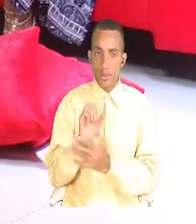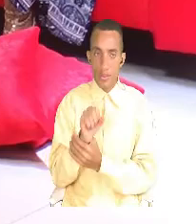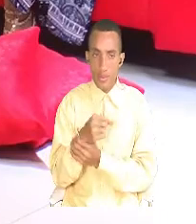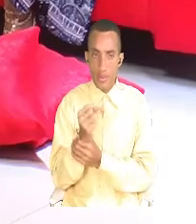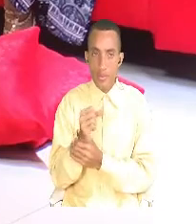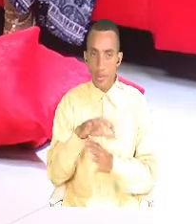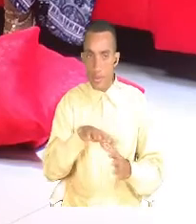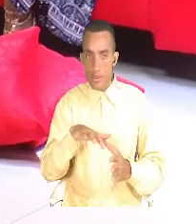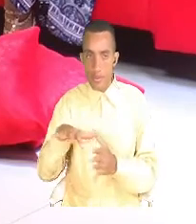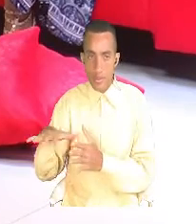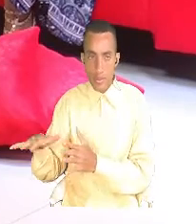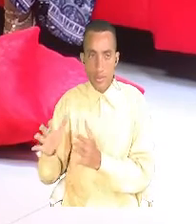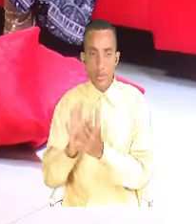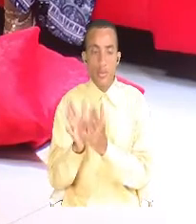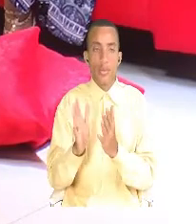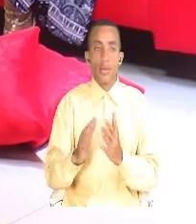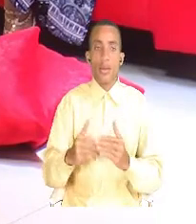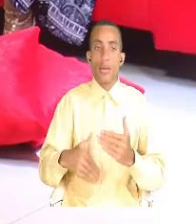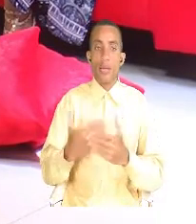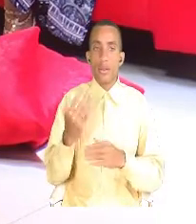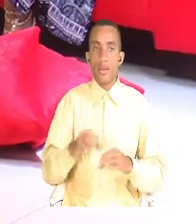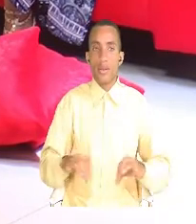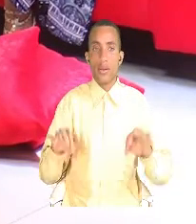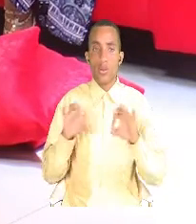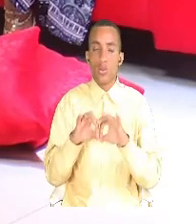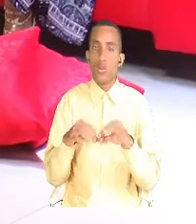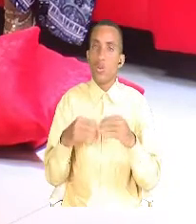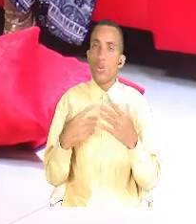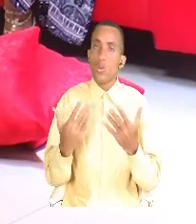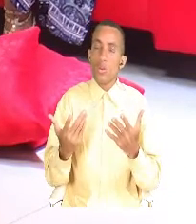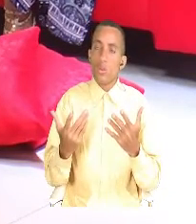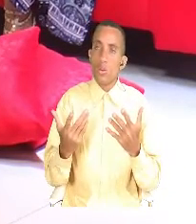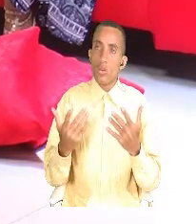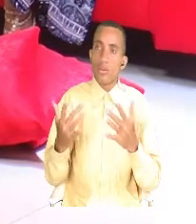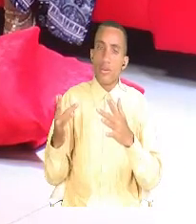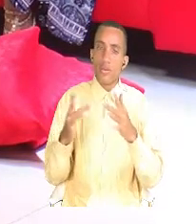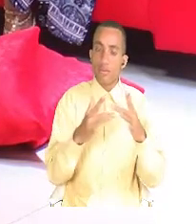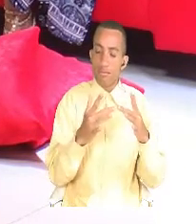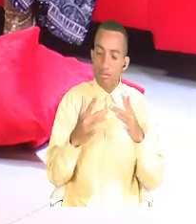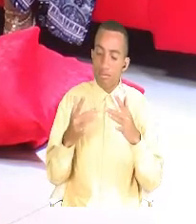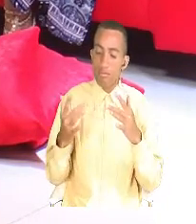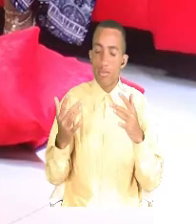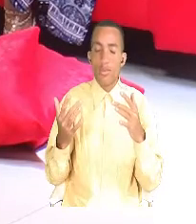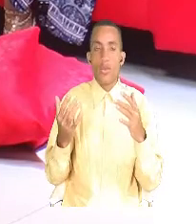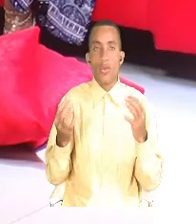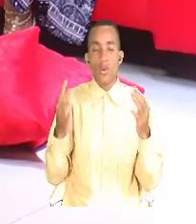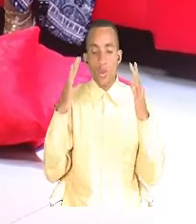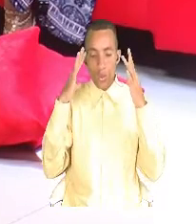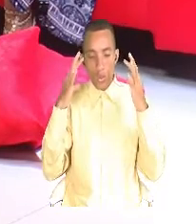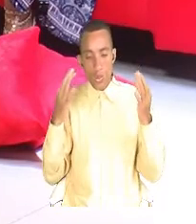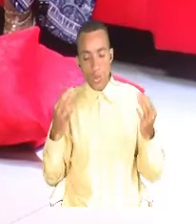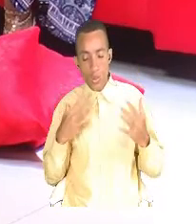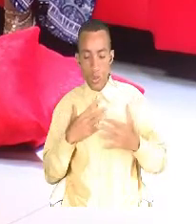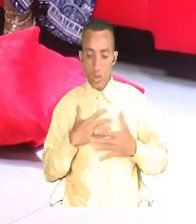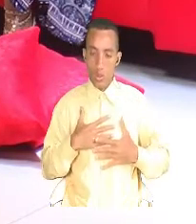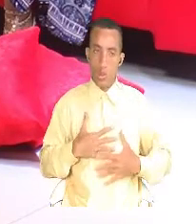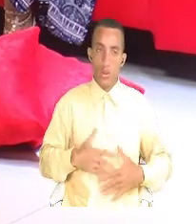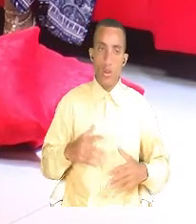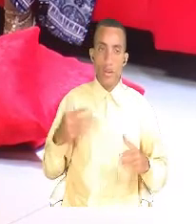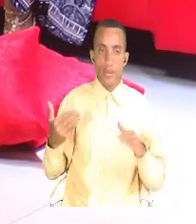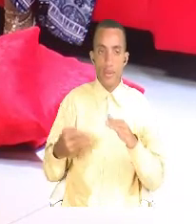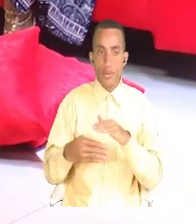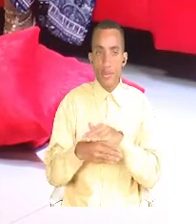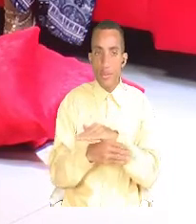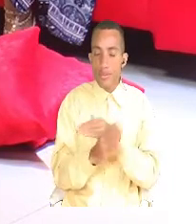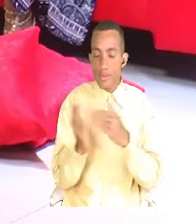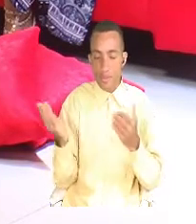un lado porque queremos empezar a trabajar. Es como esa armonía y bienestar de todos los barranqueños y de los huéspedes del Hotel